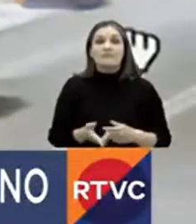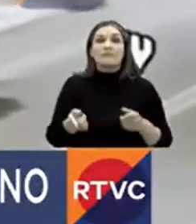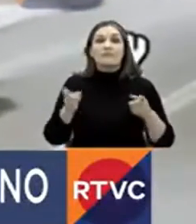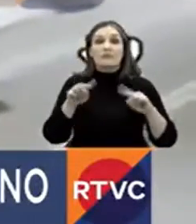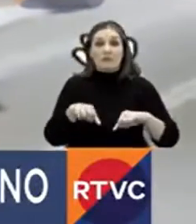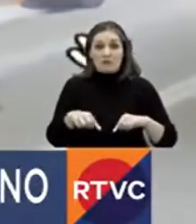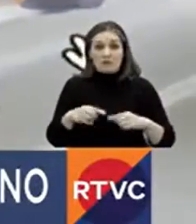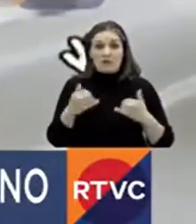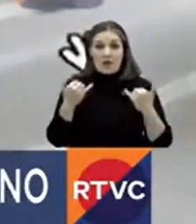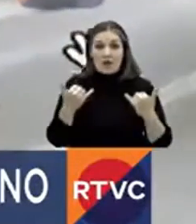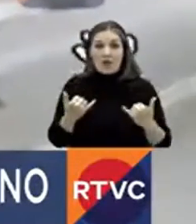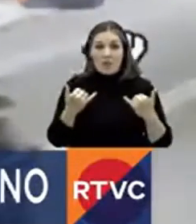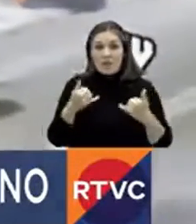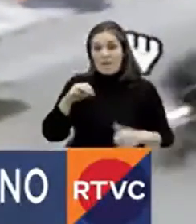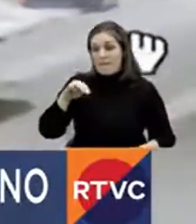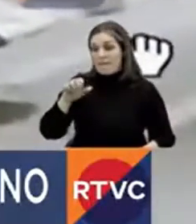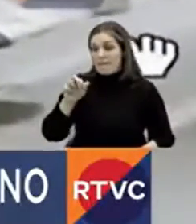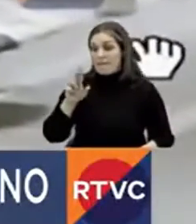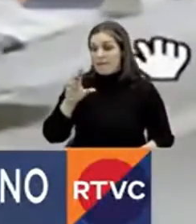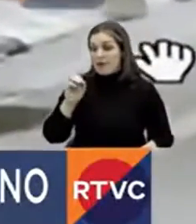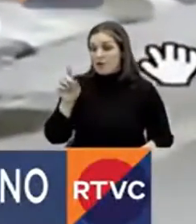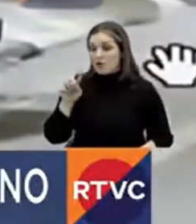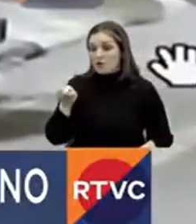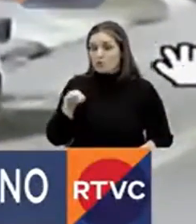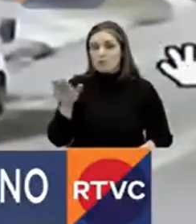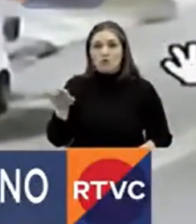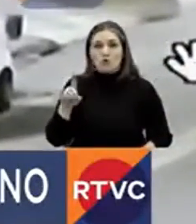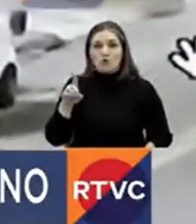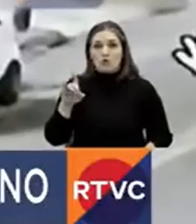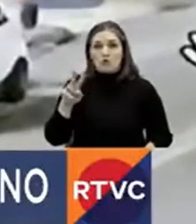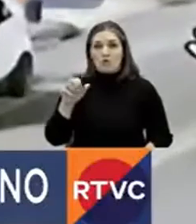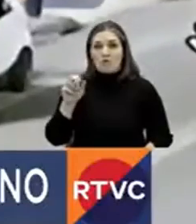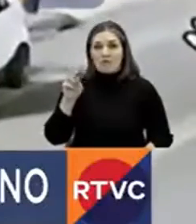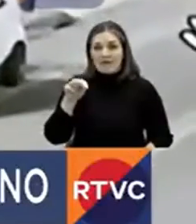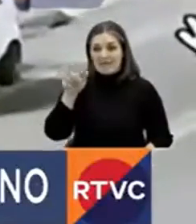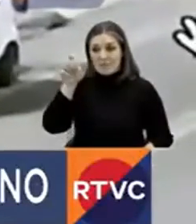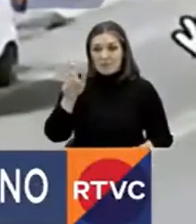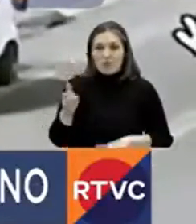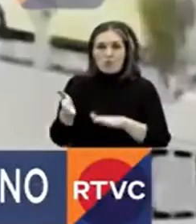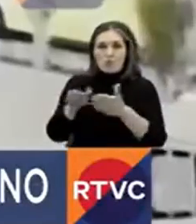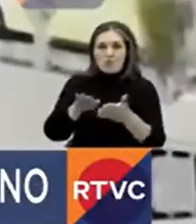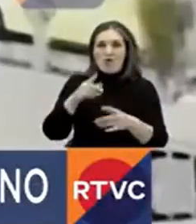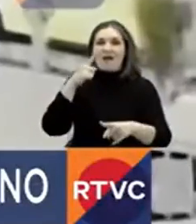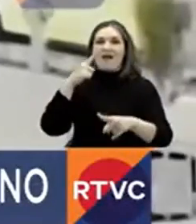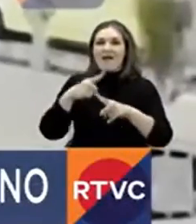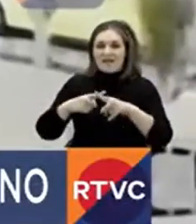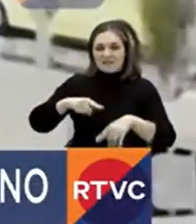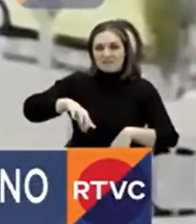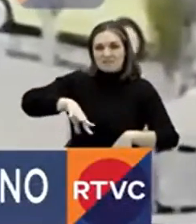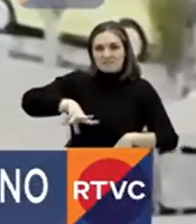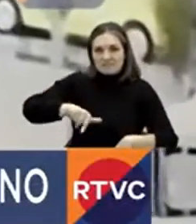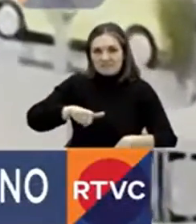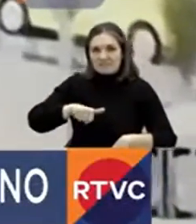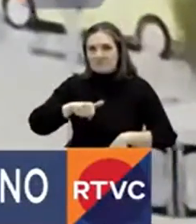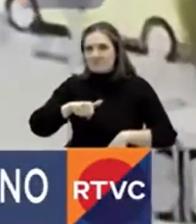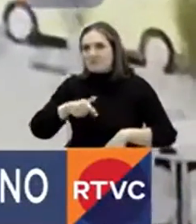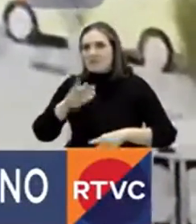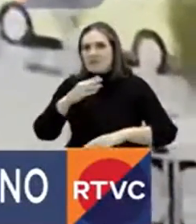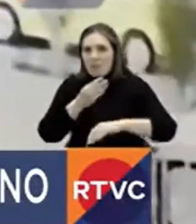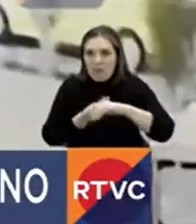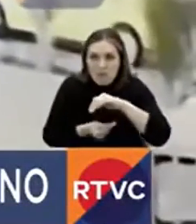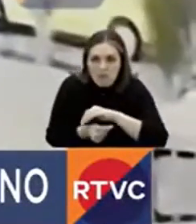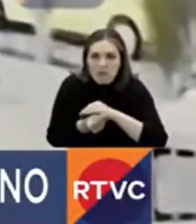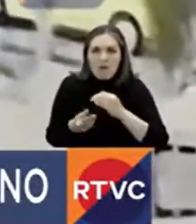como Marcos Duván García Mora. Tenía antecedentes por 2 homicidios, hurto y tráfico, fabricación y porte de